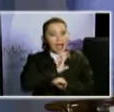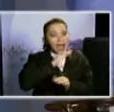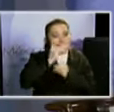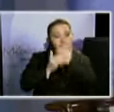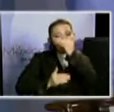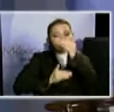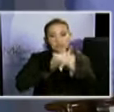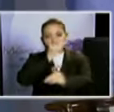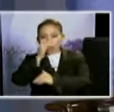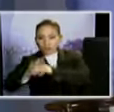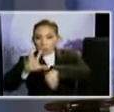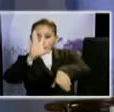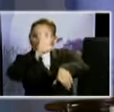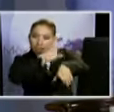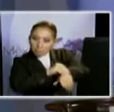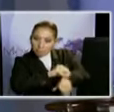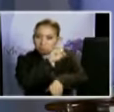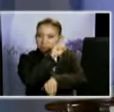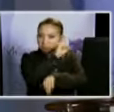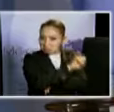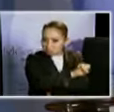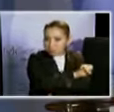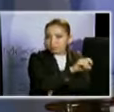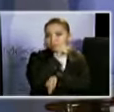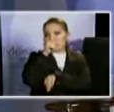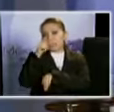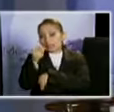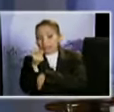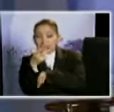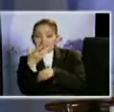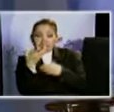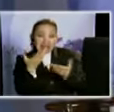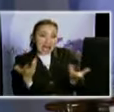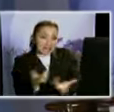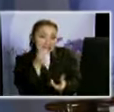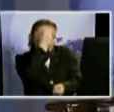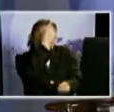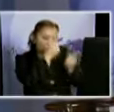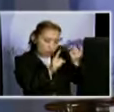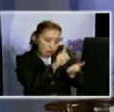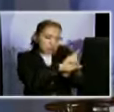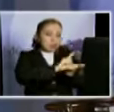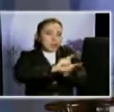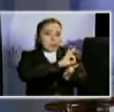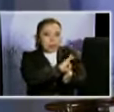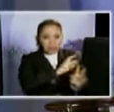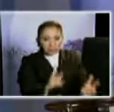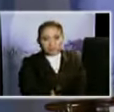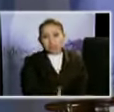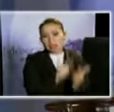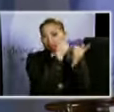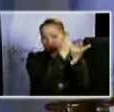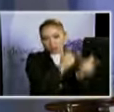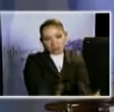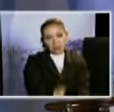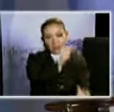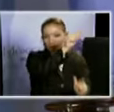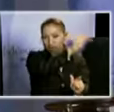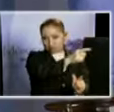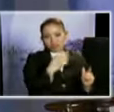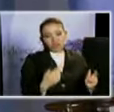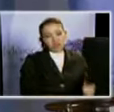de legalización o de permitir que algunas drogas sean vendidas libremente en el